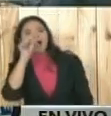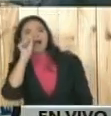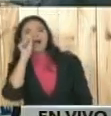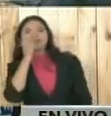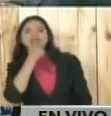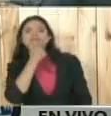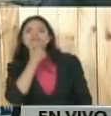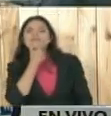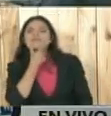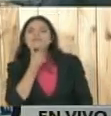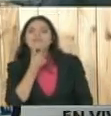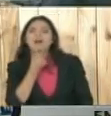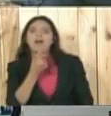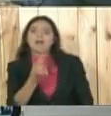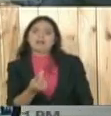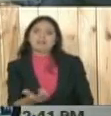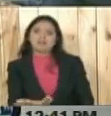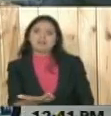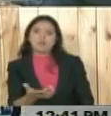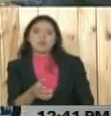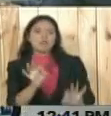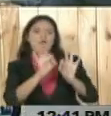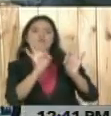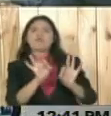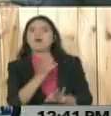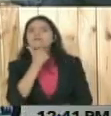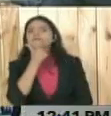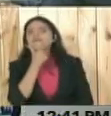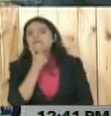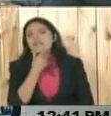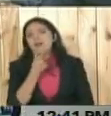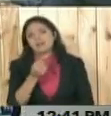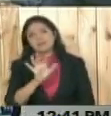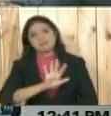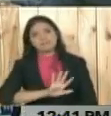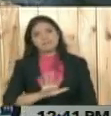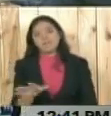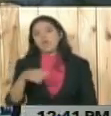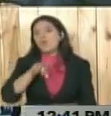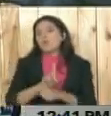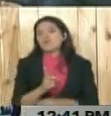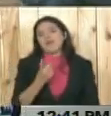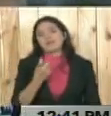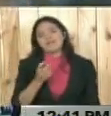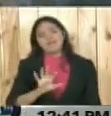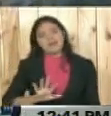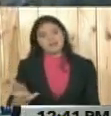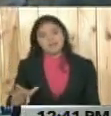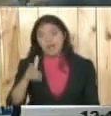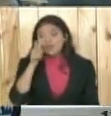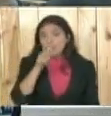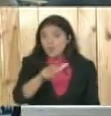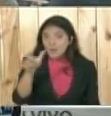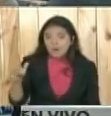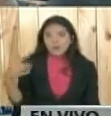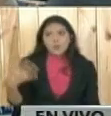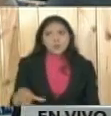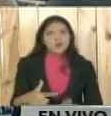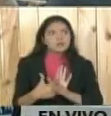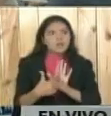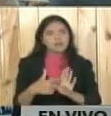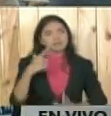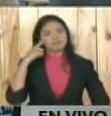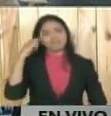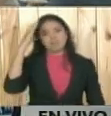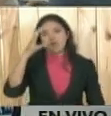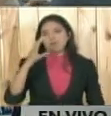sencilla. Correcto. Con un lenguaje sencillo, que es lo esencial. Eso es lo que hace falta. Exacto. Mira, nuestro pueblo, mira, ha dado una demostración de conciencia